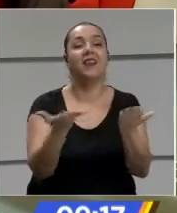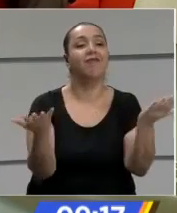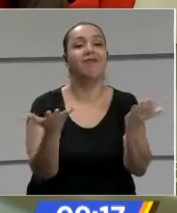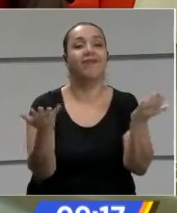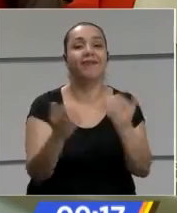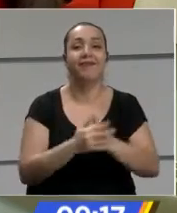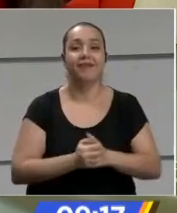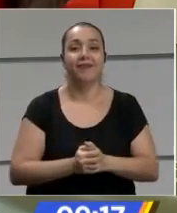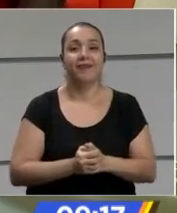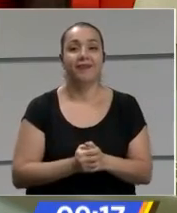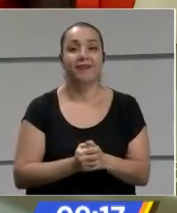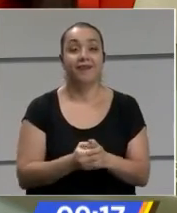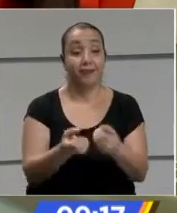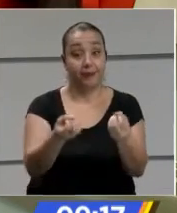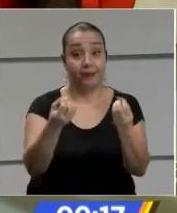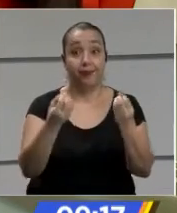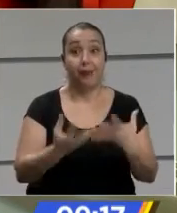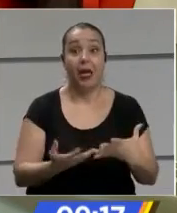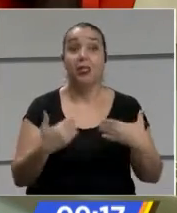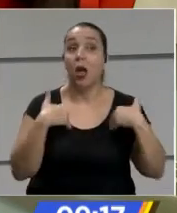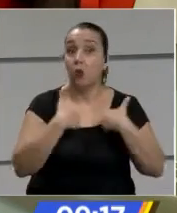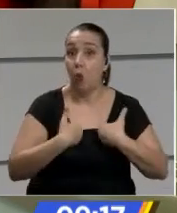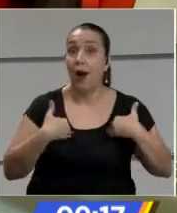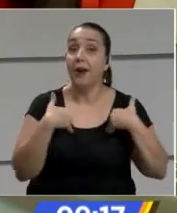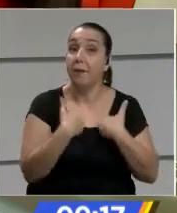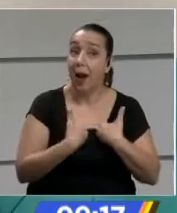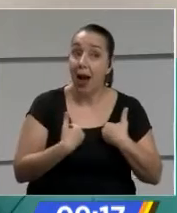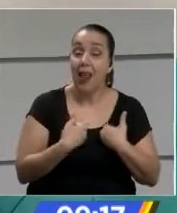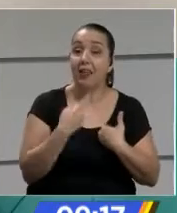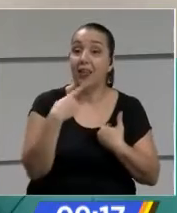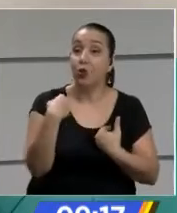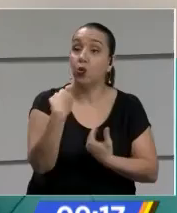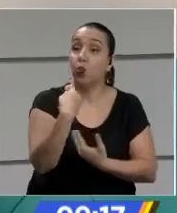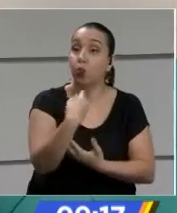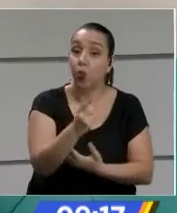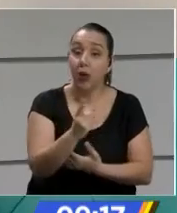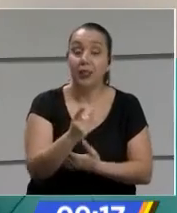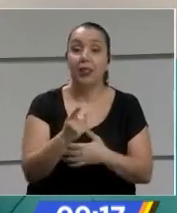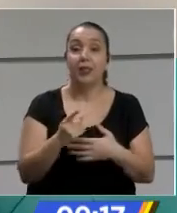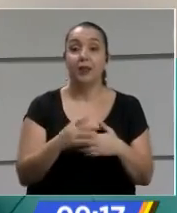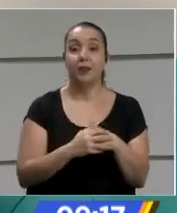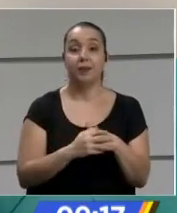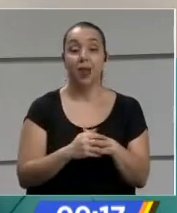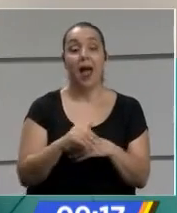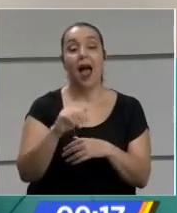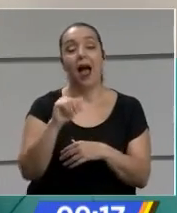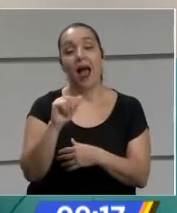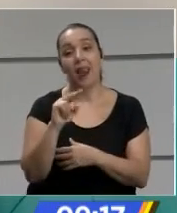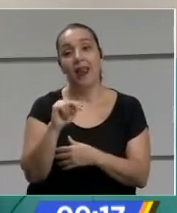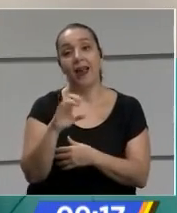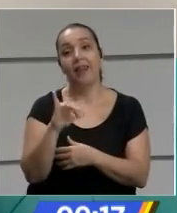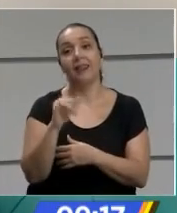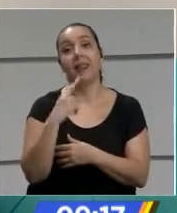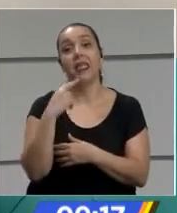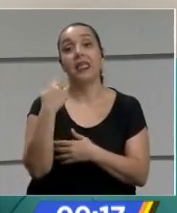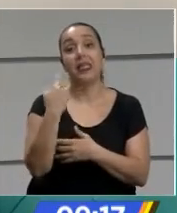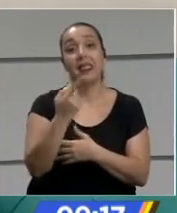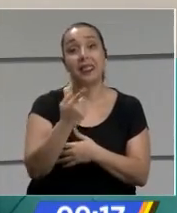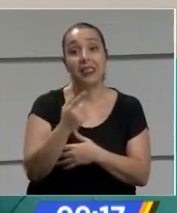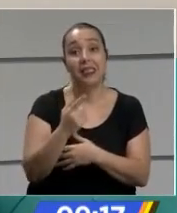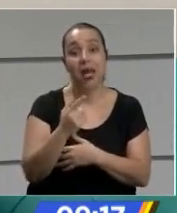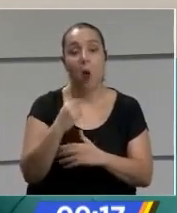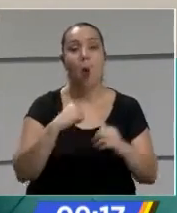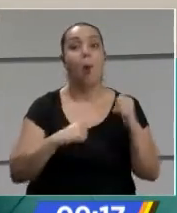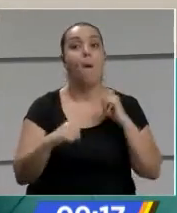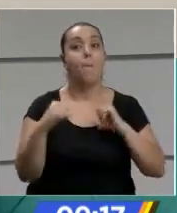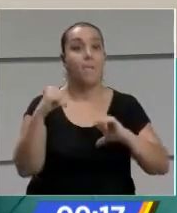Pensando, vamos a ver en casita. Qué importante. Es un animal, es una pista. Otra vez, perdón. Ok, Anansi es un personaje